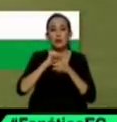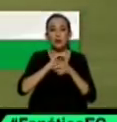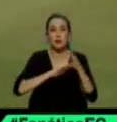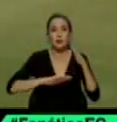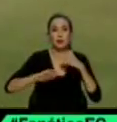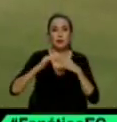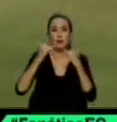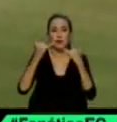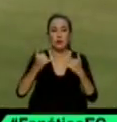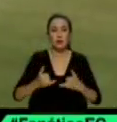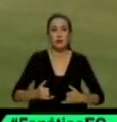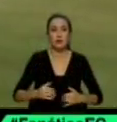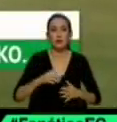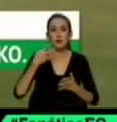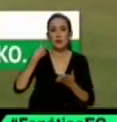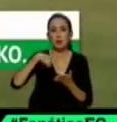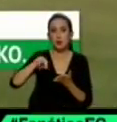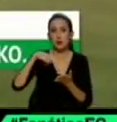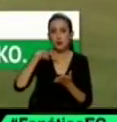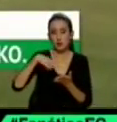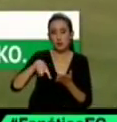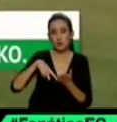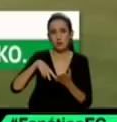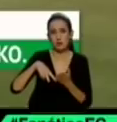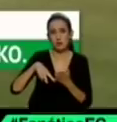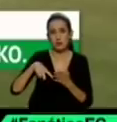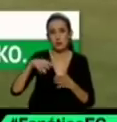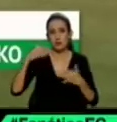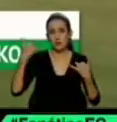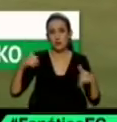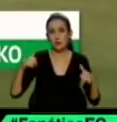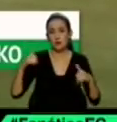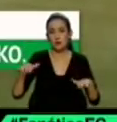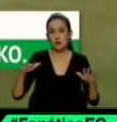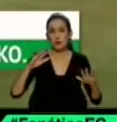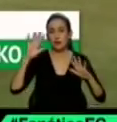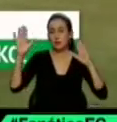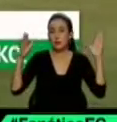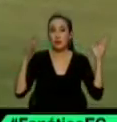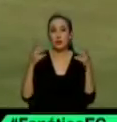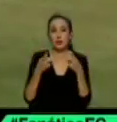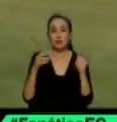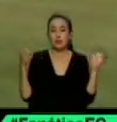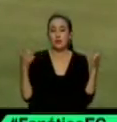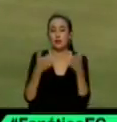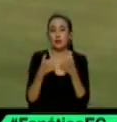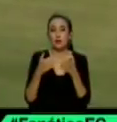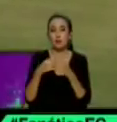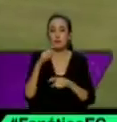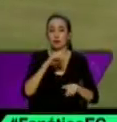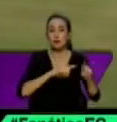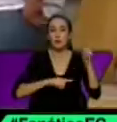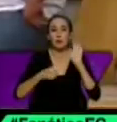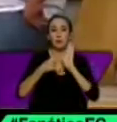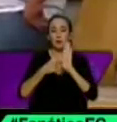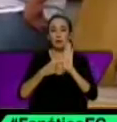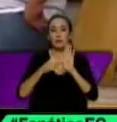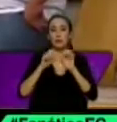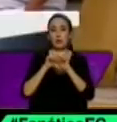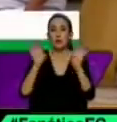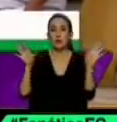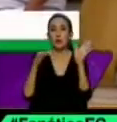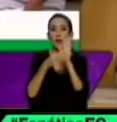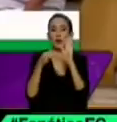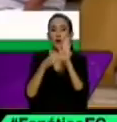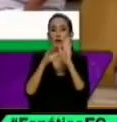Maradona, en donde hubo baile, en donde hubo rezo, en donde hubo arengas también al público, y además se popularizó varios hashtags a través de las redes sociales, como